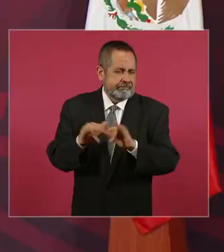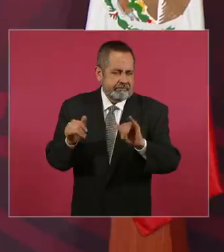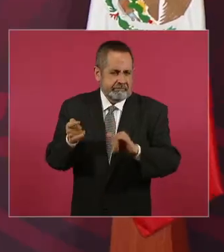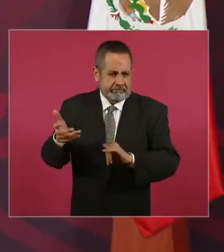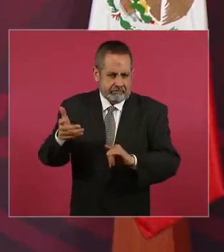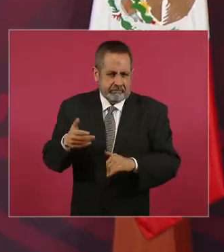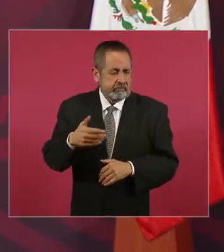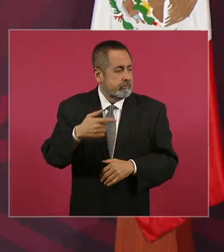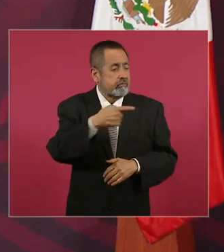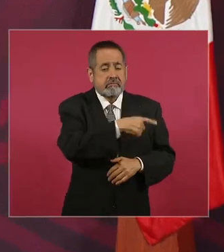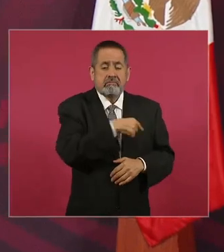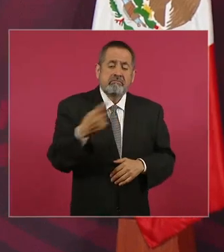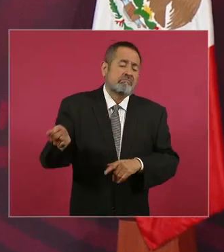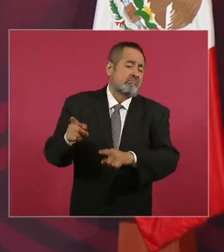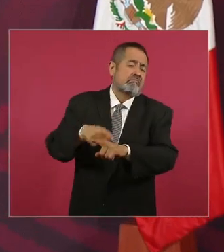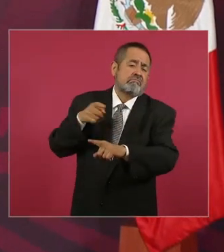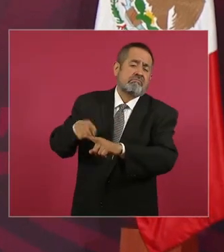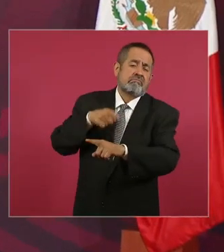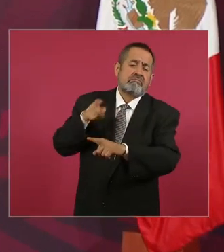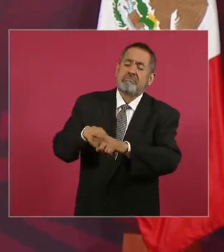Eran lo único que hacían los